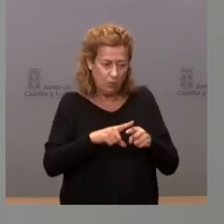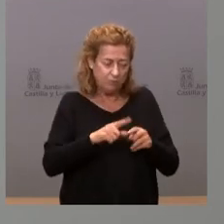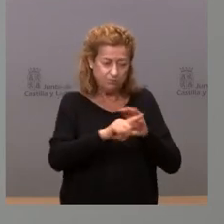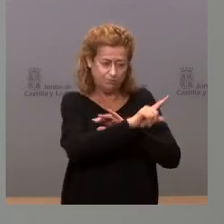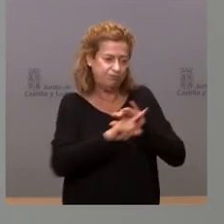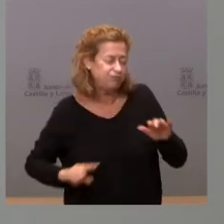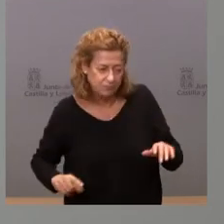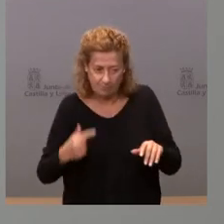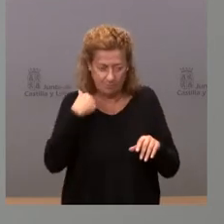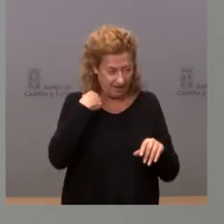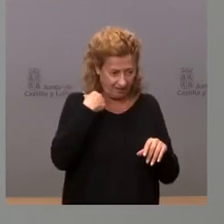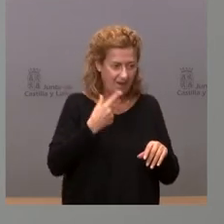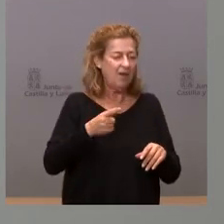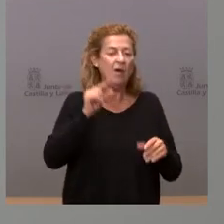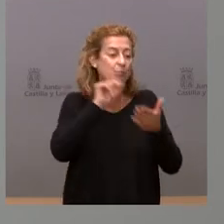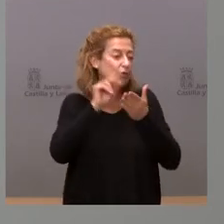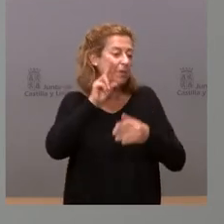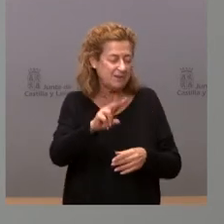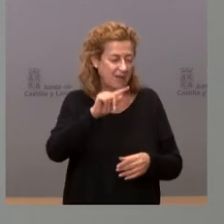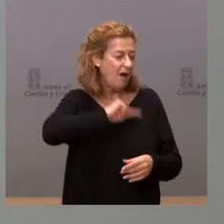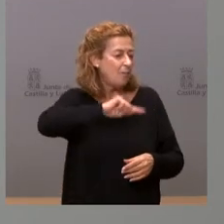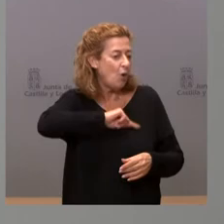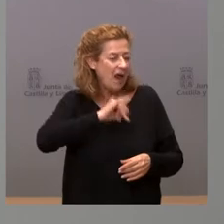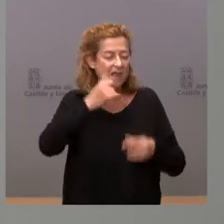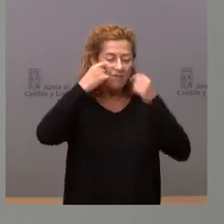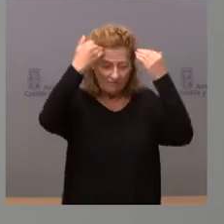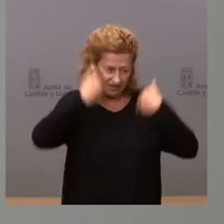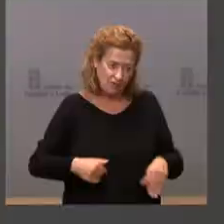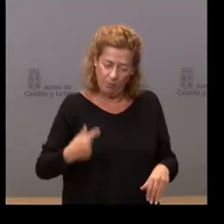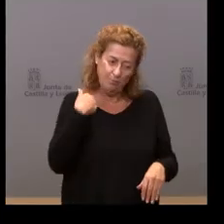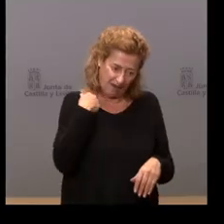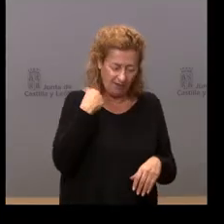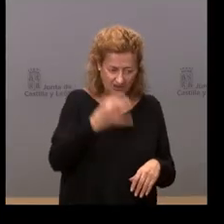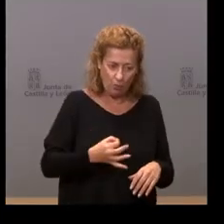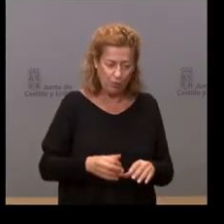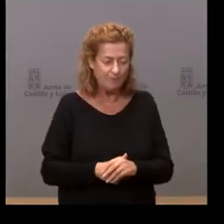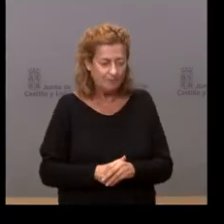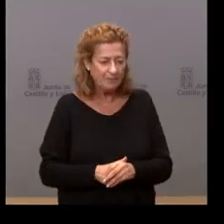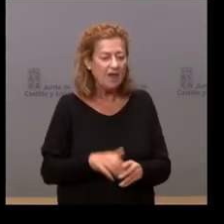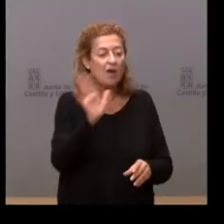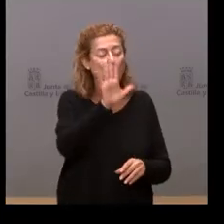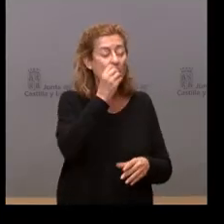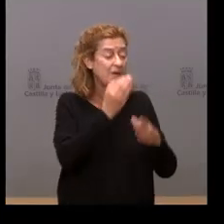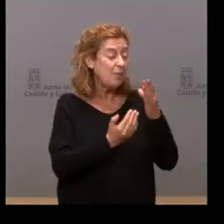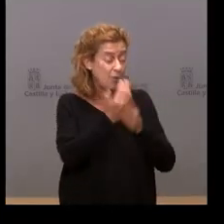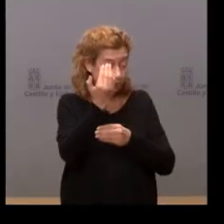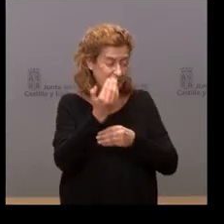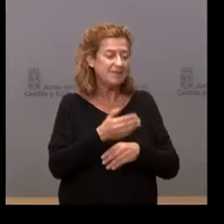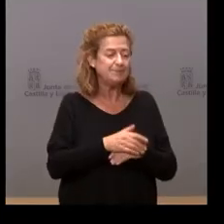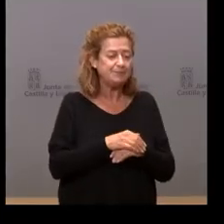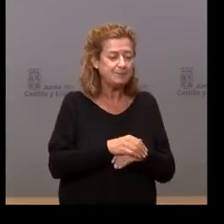desde el punto de vista moral como incluso desde el punto de vista físico hola buenos días precisamente